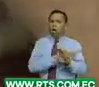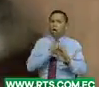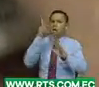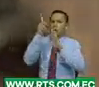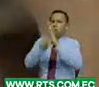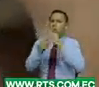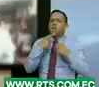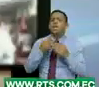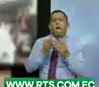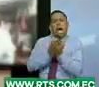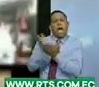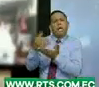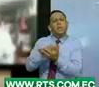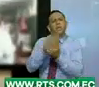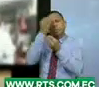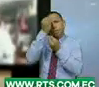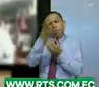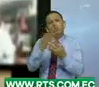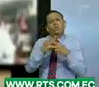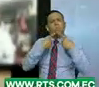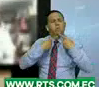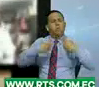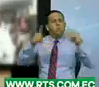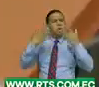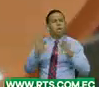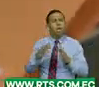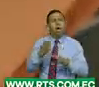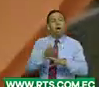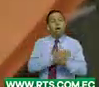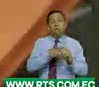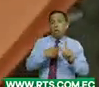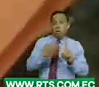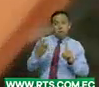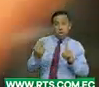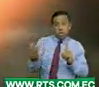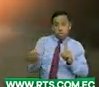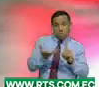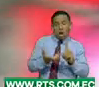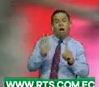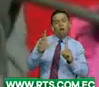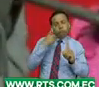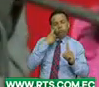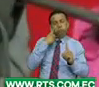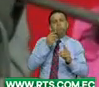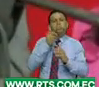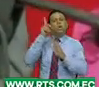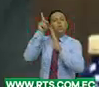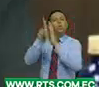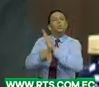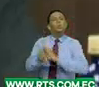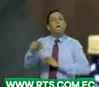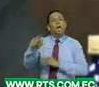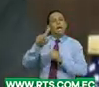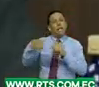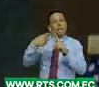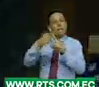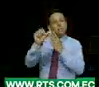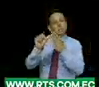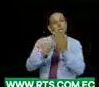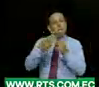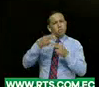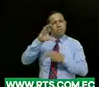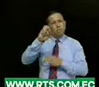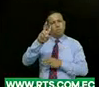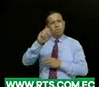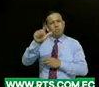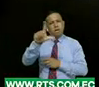fue por eso que plantearon el juicio político en contra del ex ministro de salud juan carlos ceballos por no entregar la información ya se